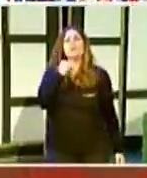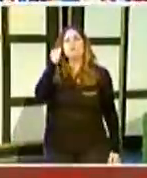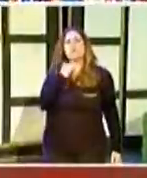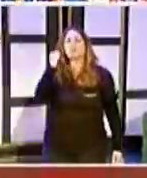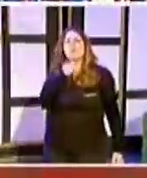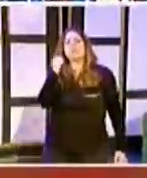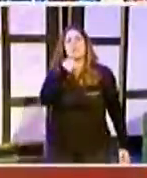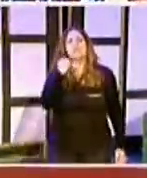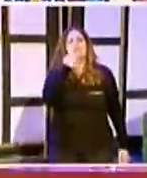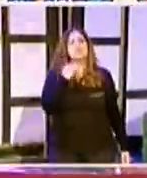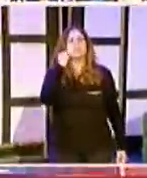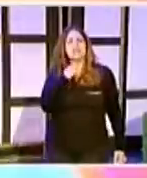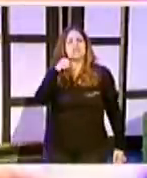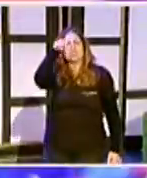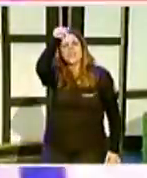reclamamos